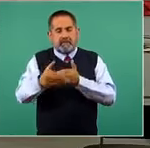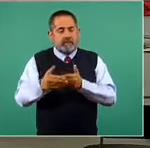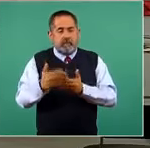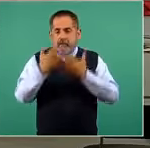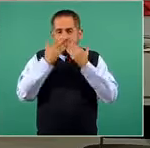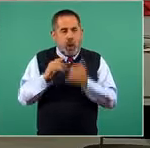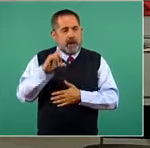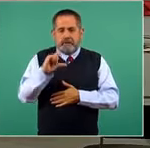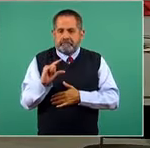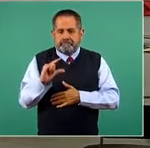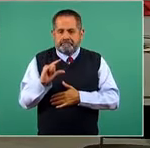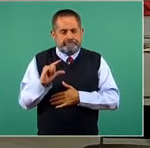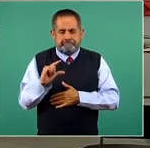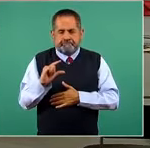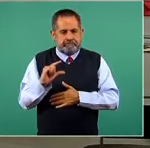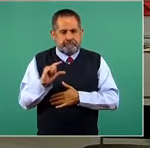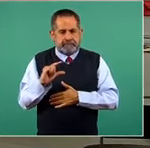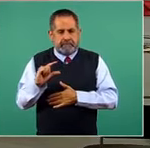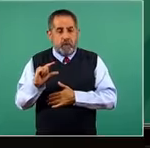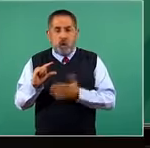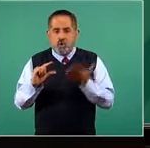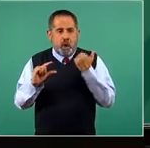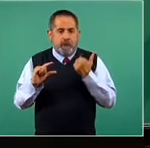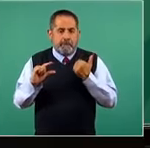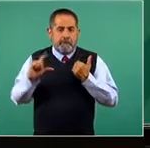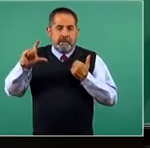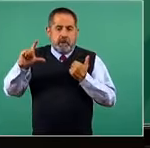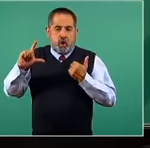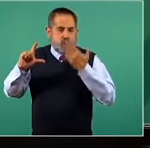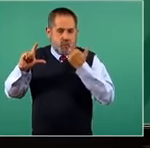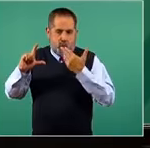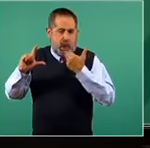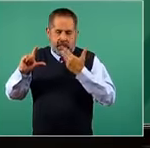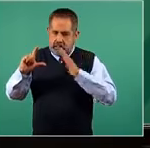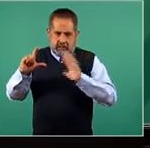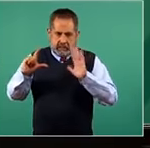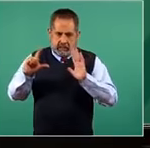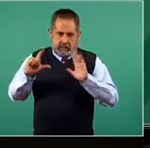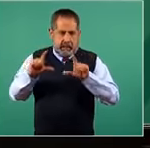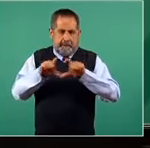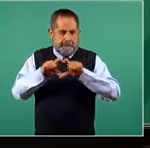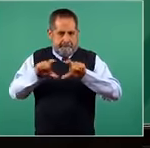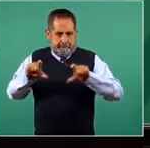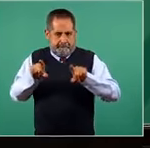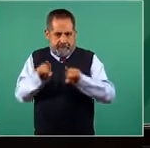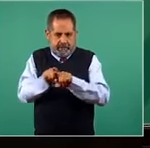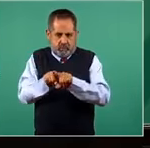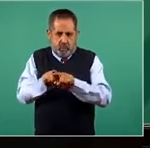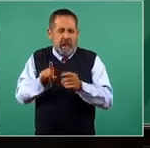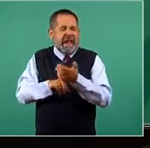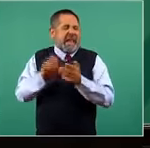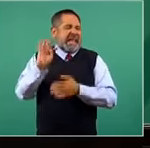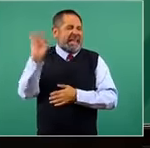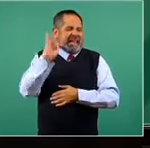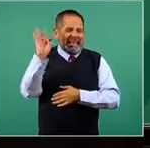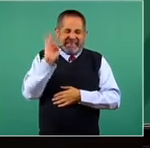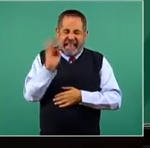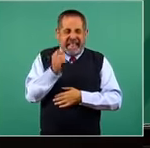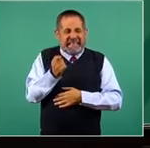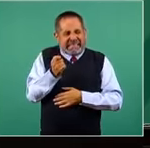hay reducción, pero por lo menos no hay subida. Es posible, como suele ocurrir con los datos, que concluyamos la semana con un poco de